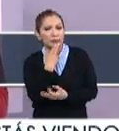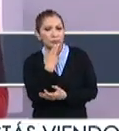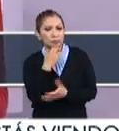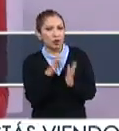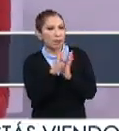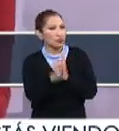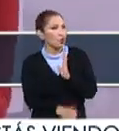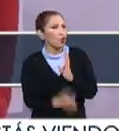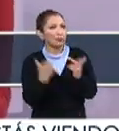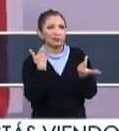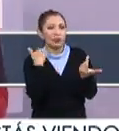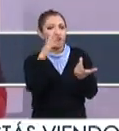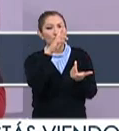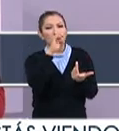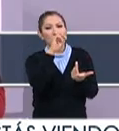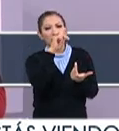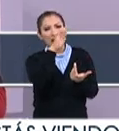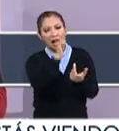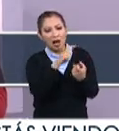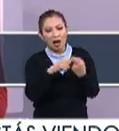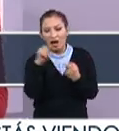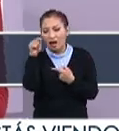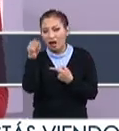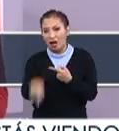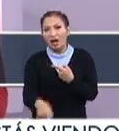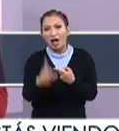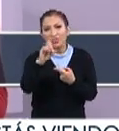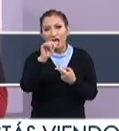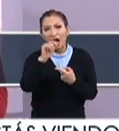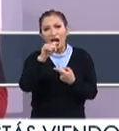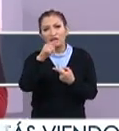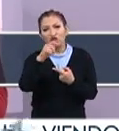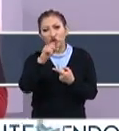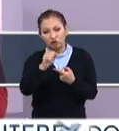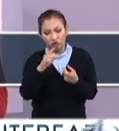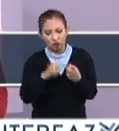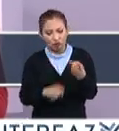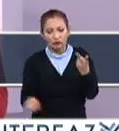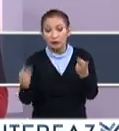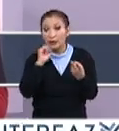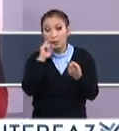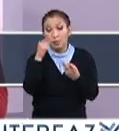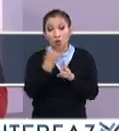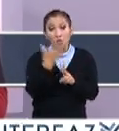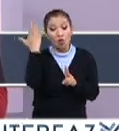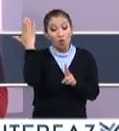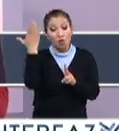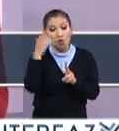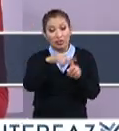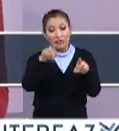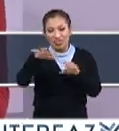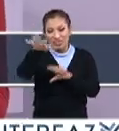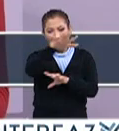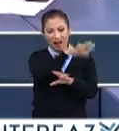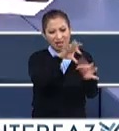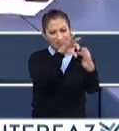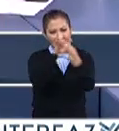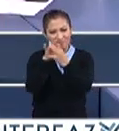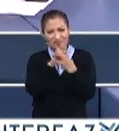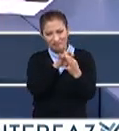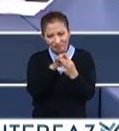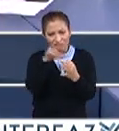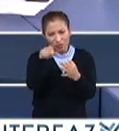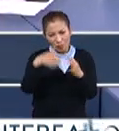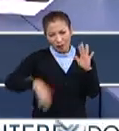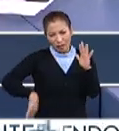¿no? Por ejemplo, combinada con la robótica, combinado con los datos, y también es multidisciplinaria. Usted nos decía